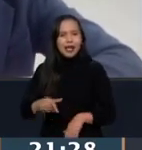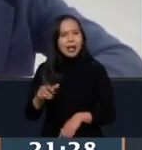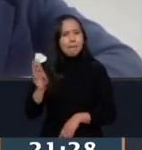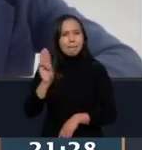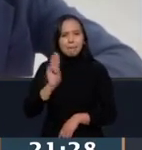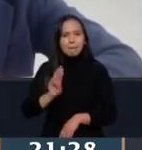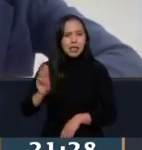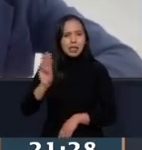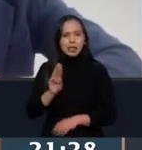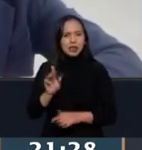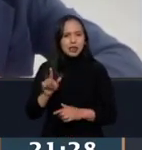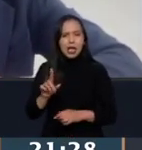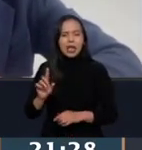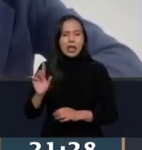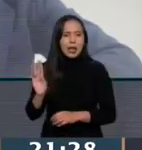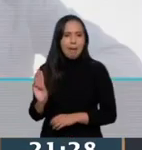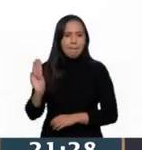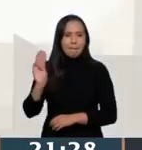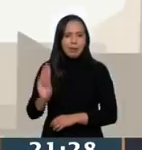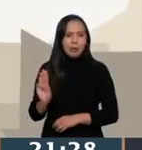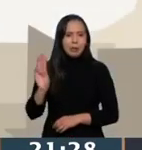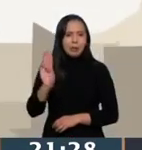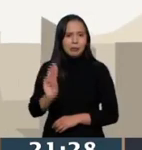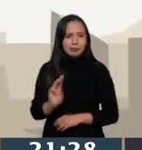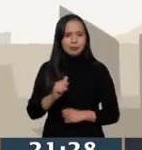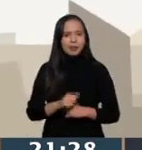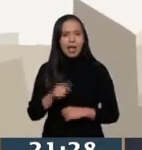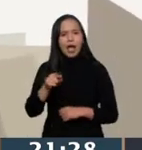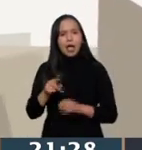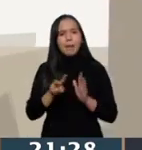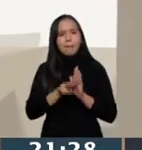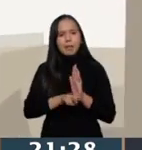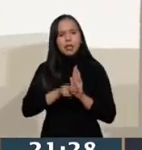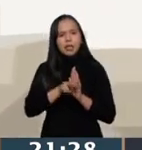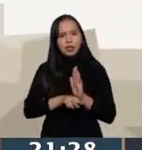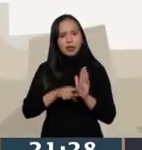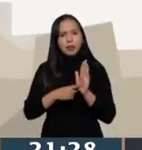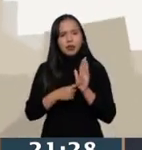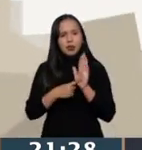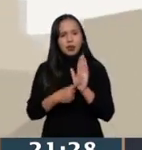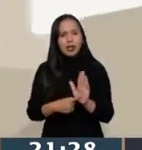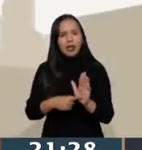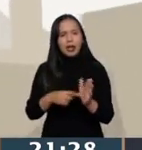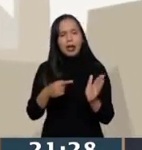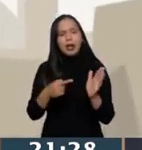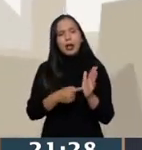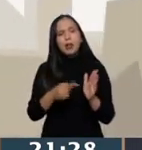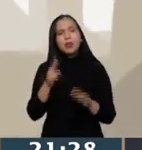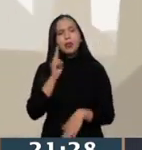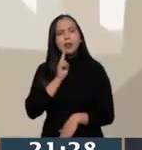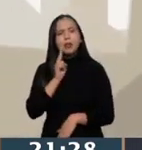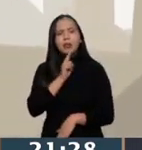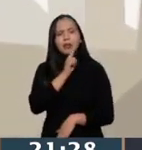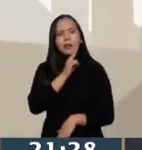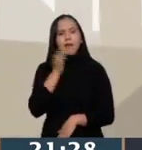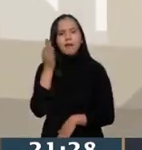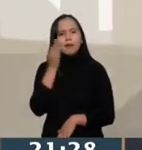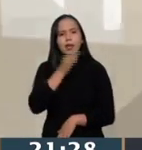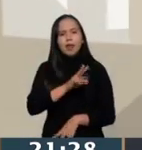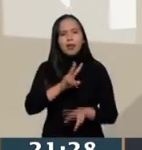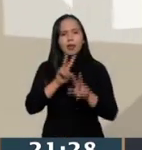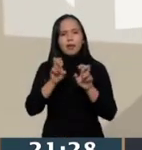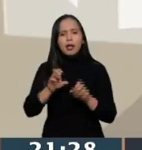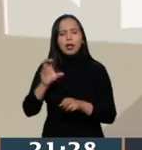miércoles, un video sobre esta lluvia de noticias falsas en contra de la